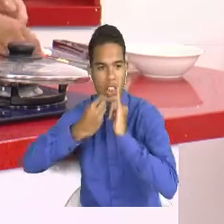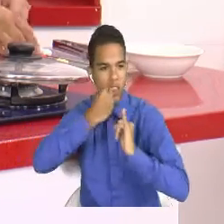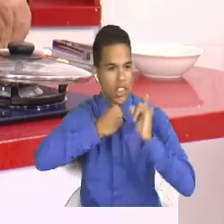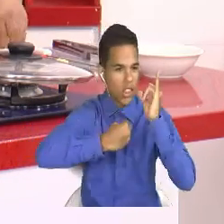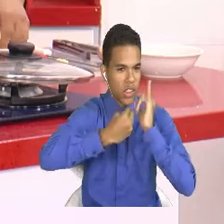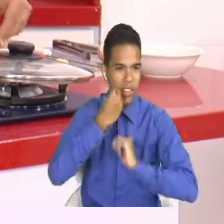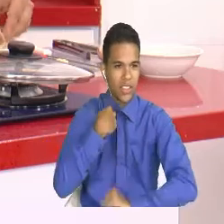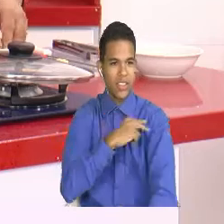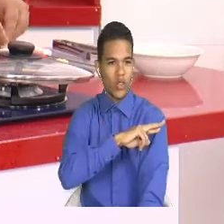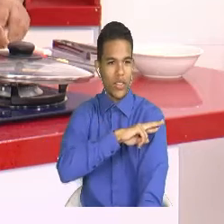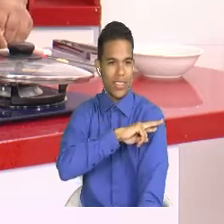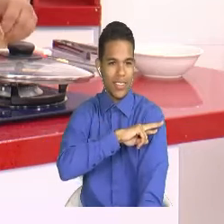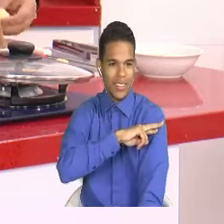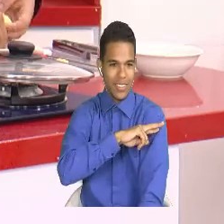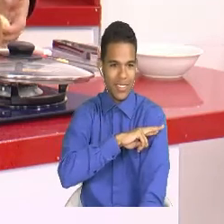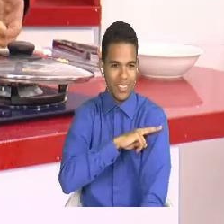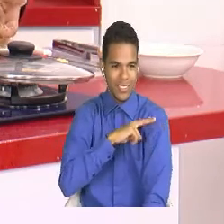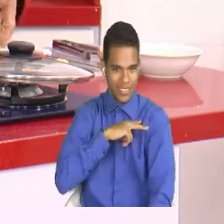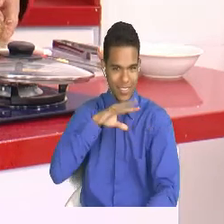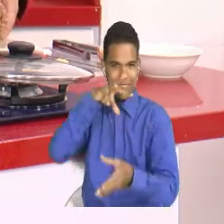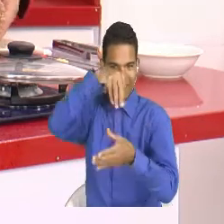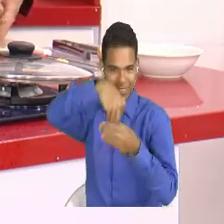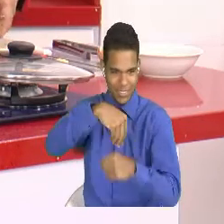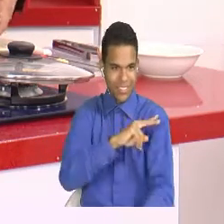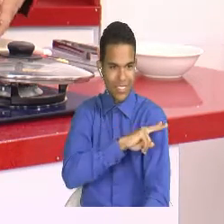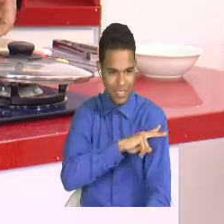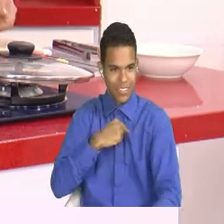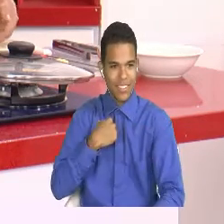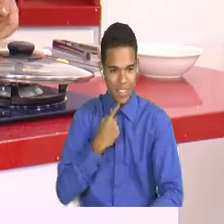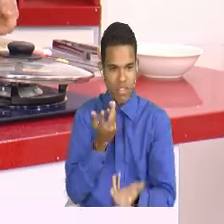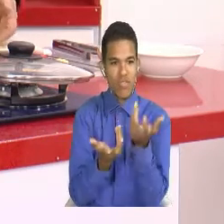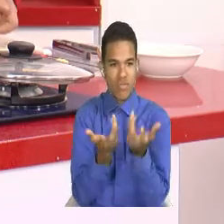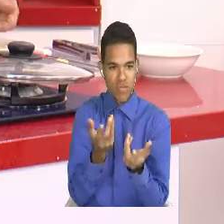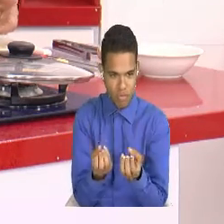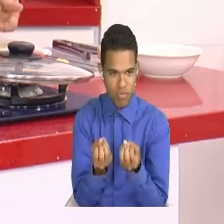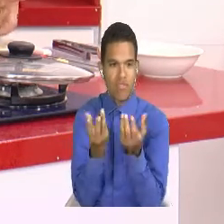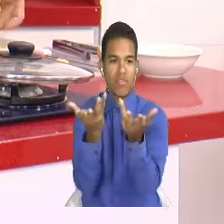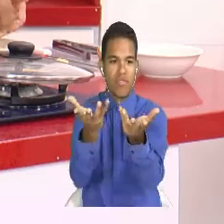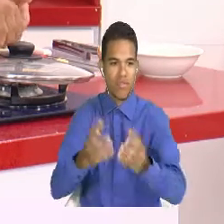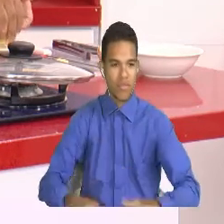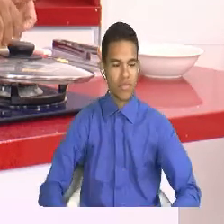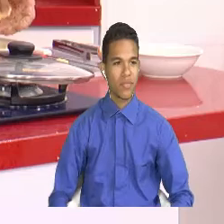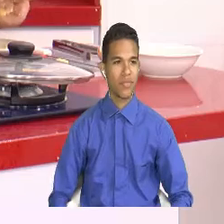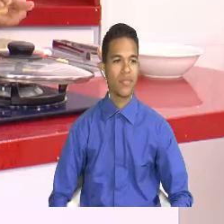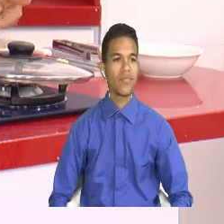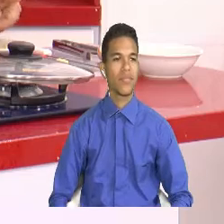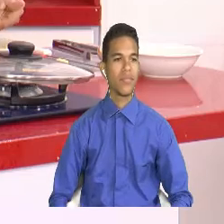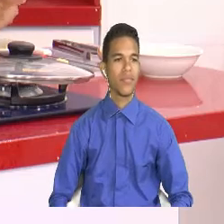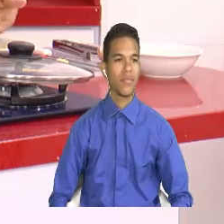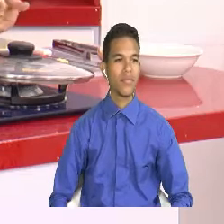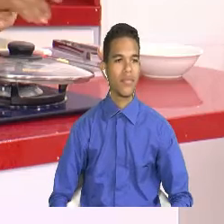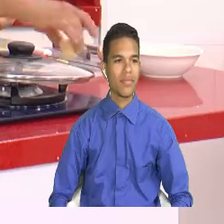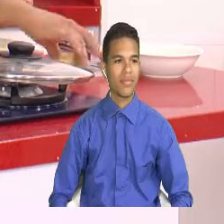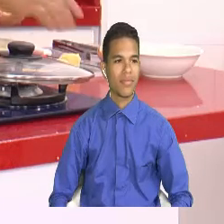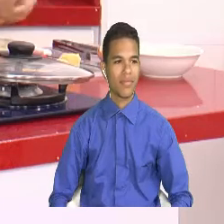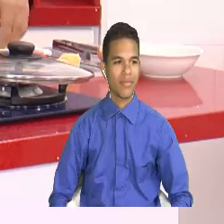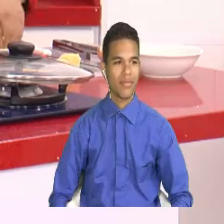hotel. Entonces hicimos estas preparaciones. Apunte, papel y lápiz, tía Rosita allá en casa, que la tía Rosita es la que me colabora a mí con los pasapalos para las